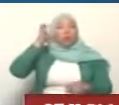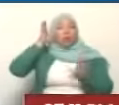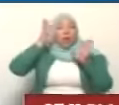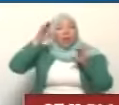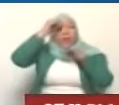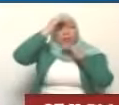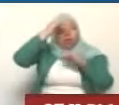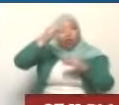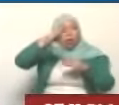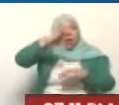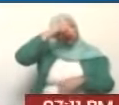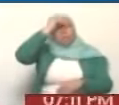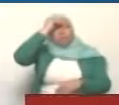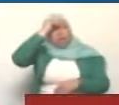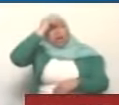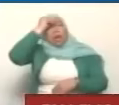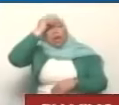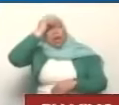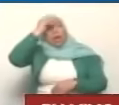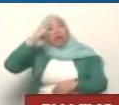atendiendo, entendiendo a la gente.